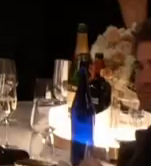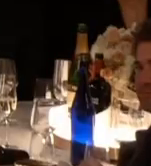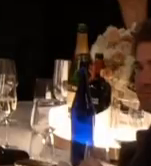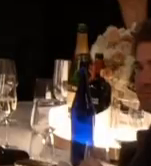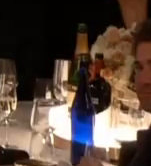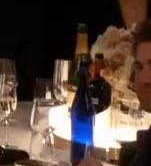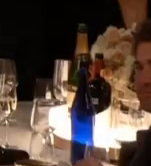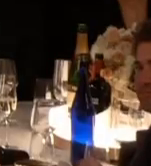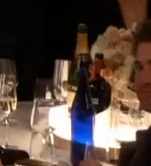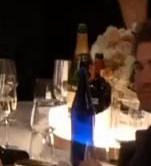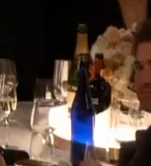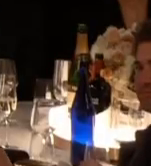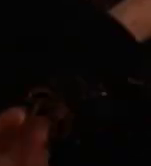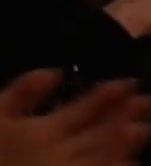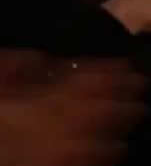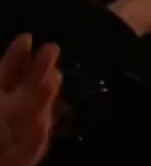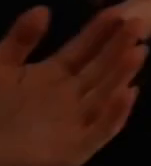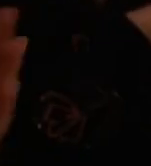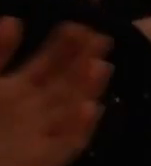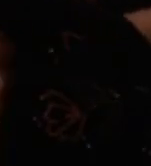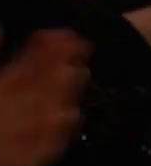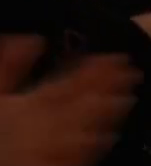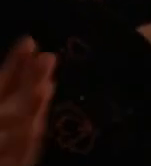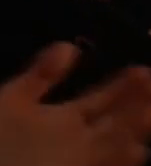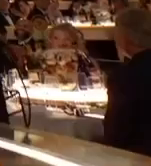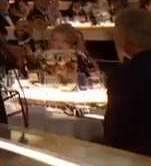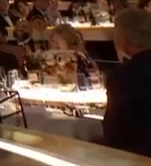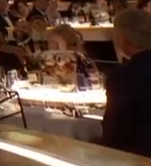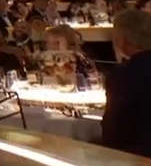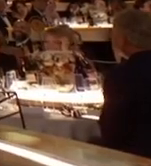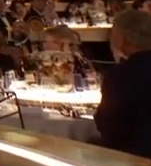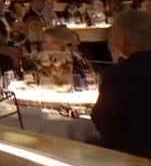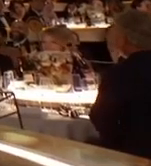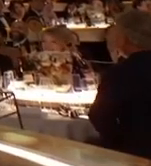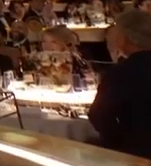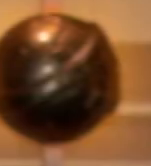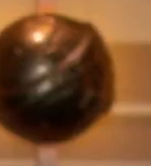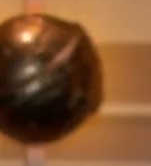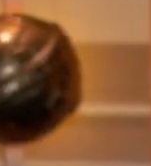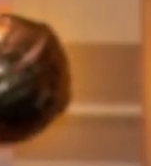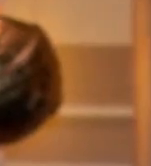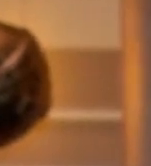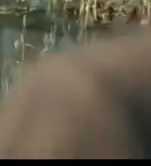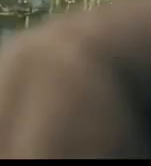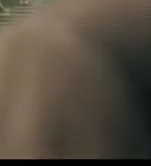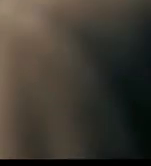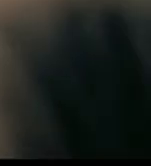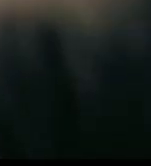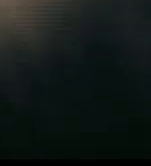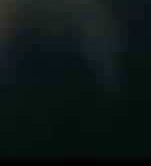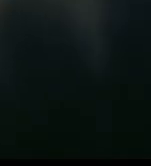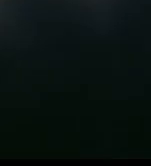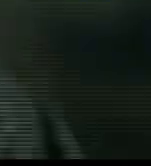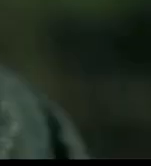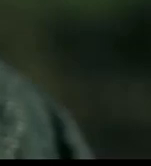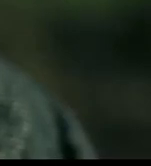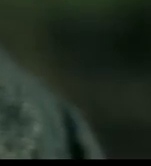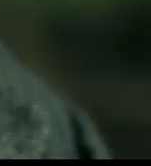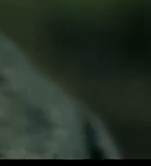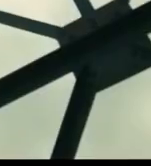miembros. Los Golden Globes abren la temporada de premiaciones y este año, en su nueva época, lo hizo con una lista muy variada de ganadores